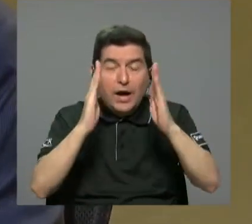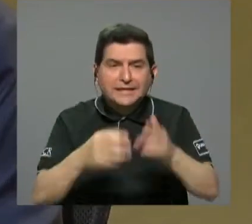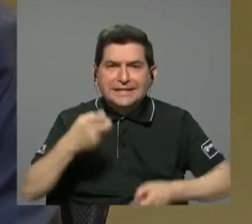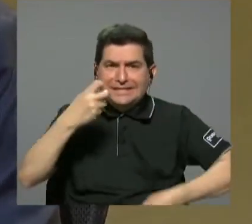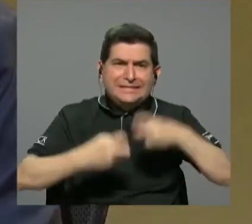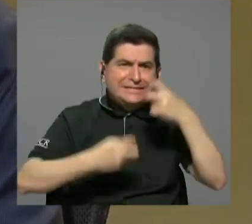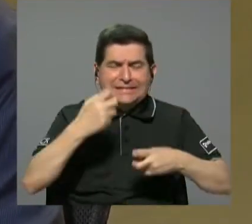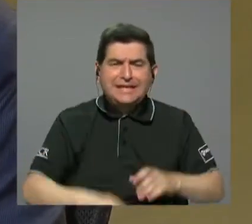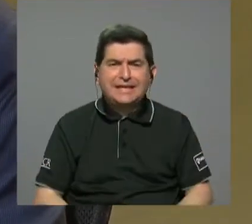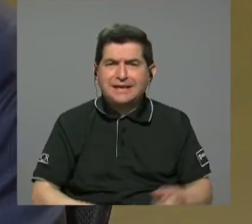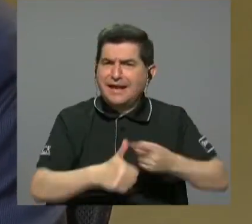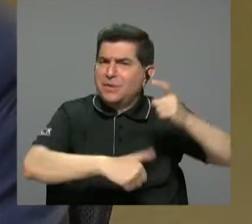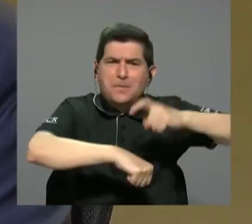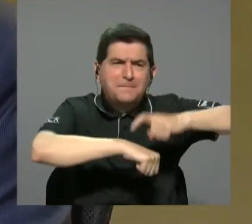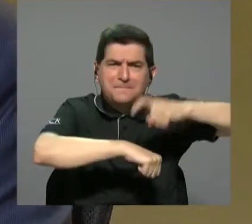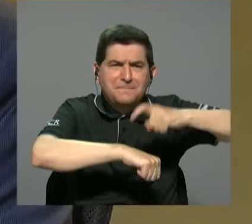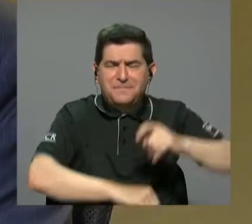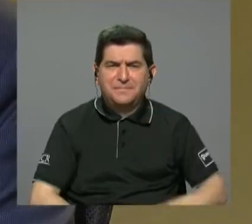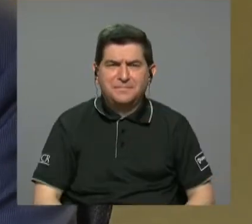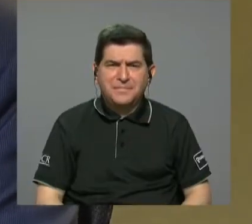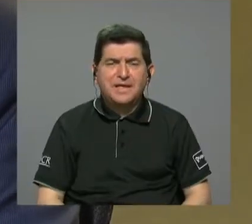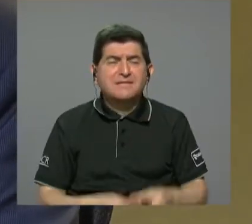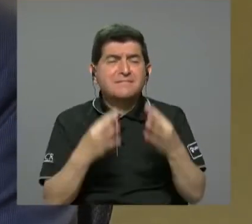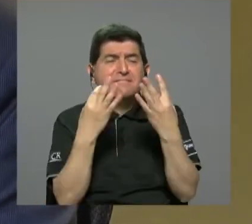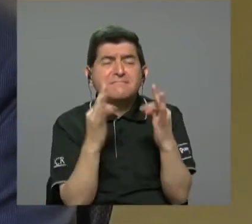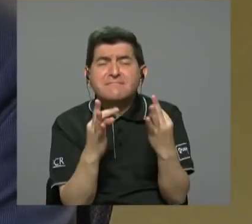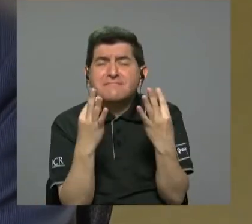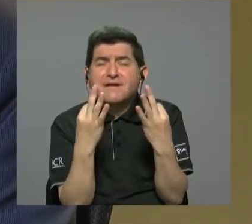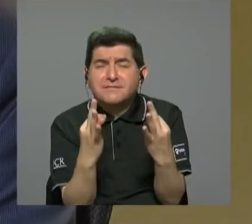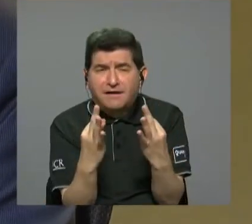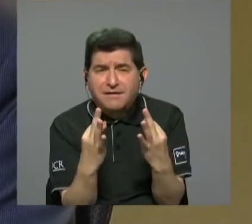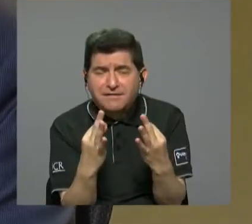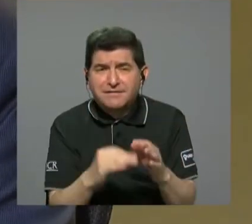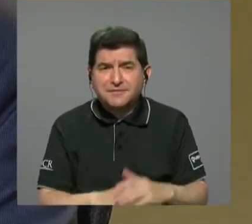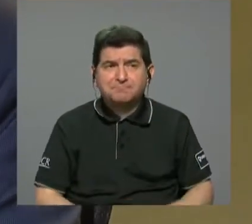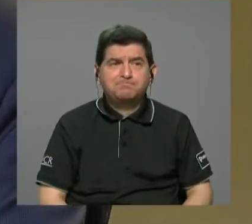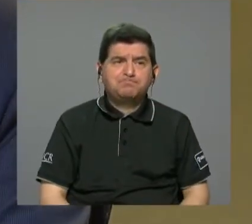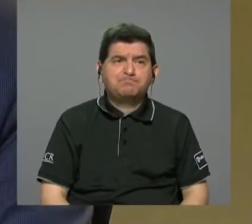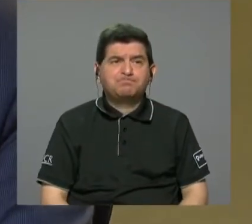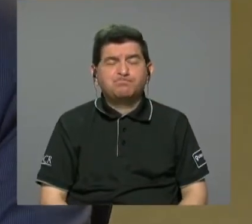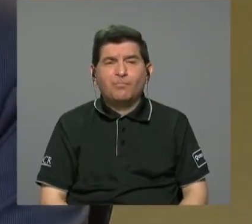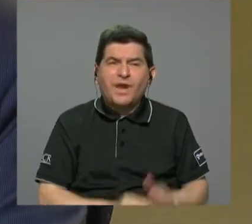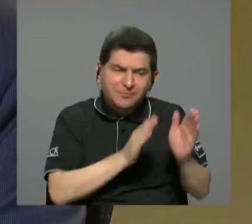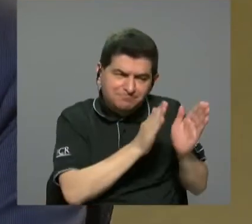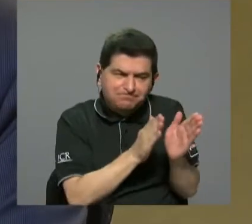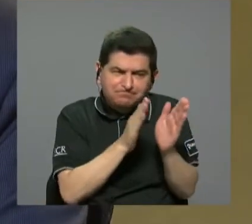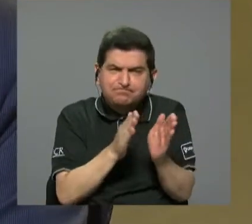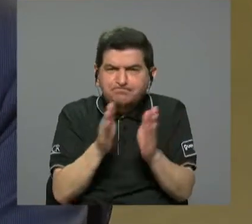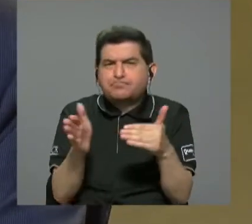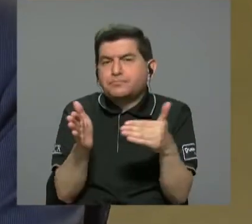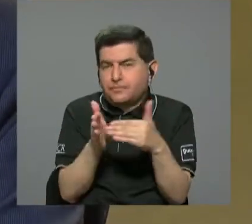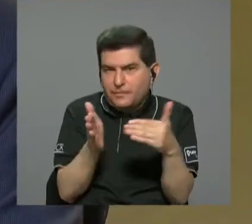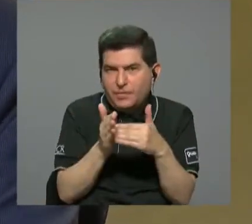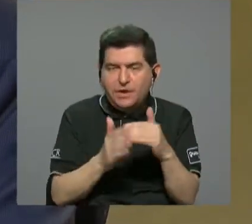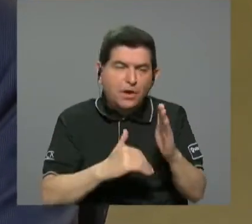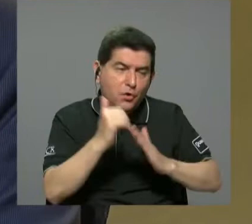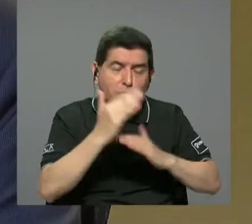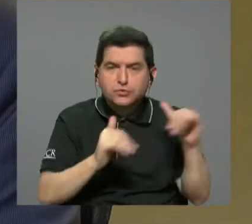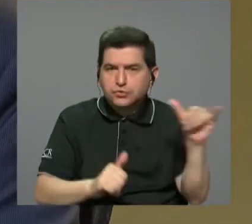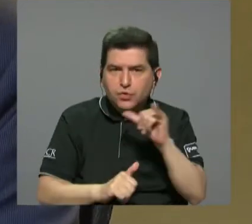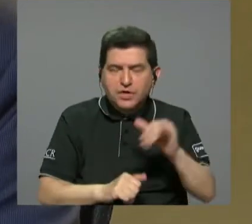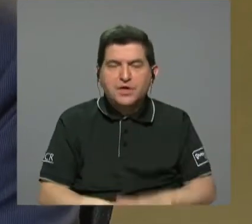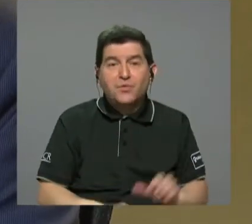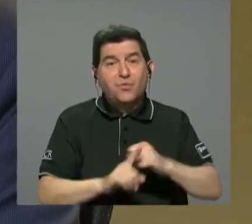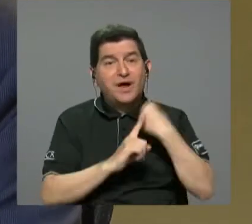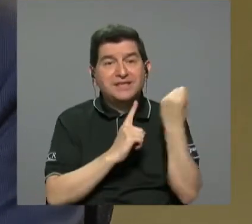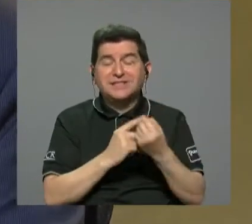crisis, la emergencia inicial, hacer un poquito de reacomodo, reconstruir las mismas